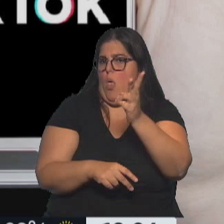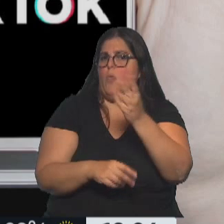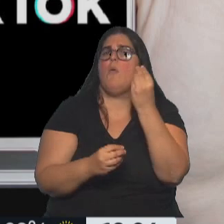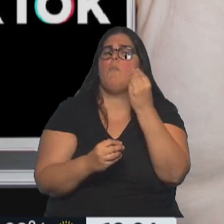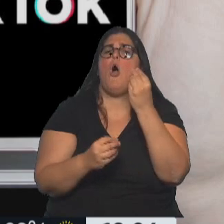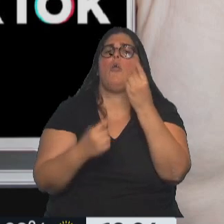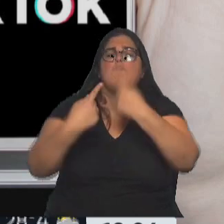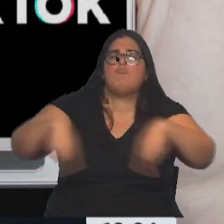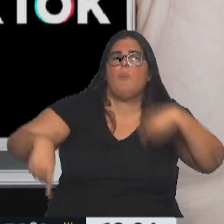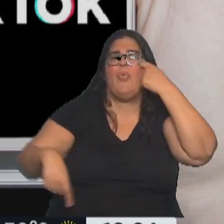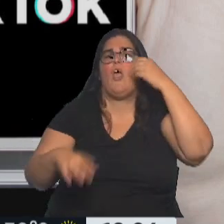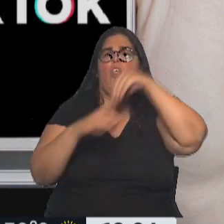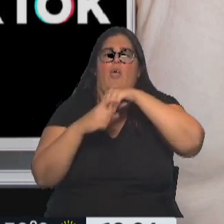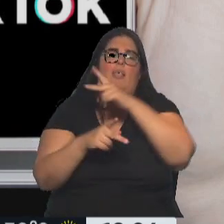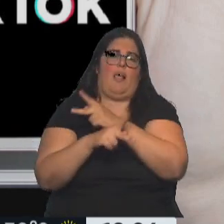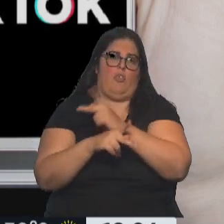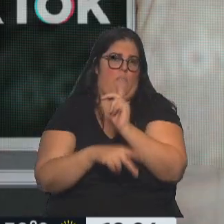de la plataforma.